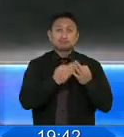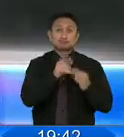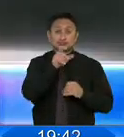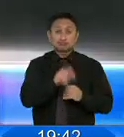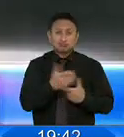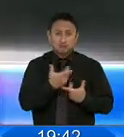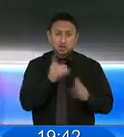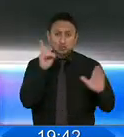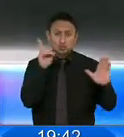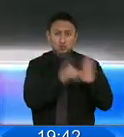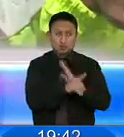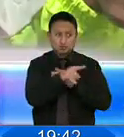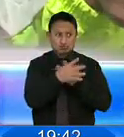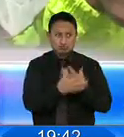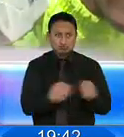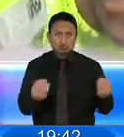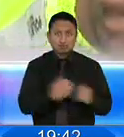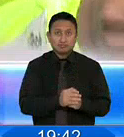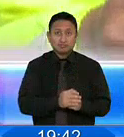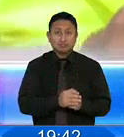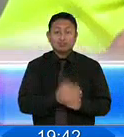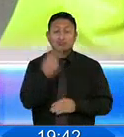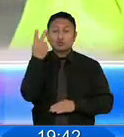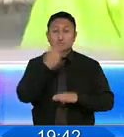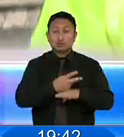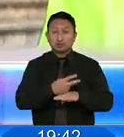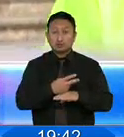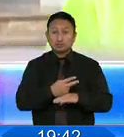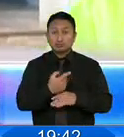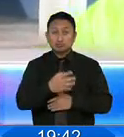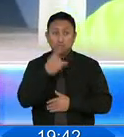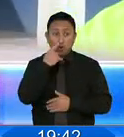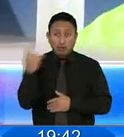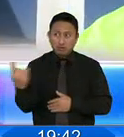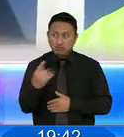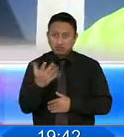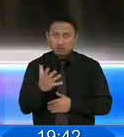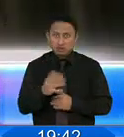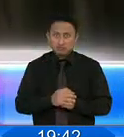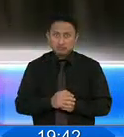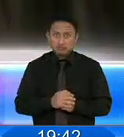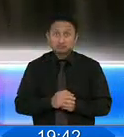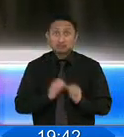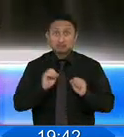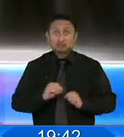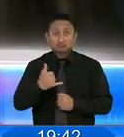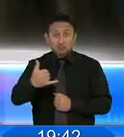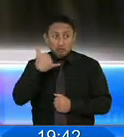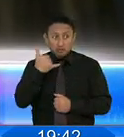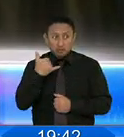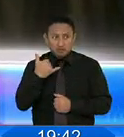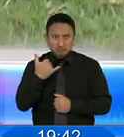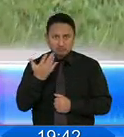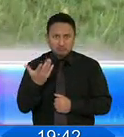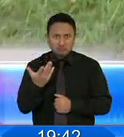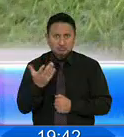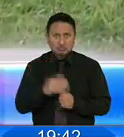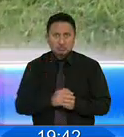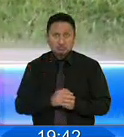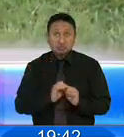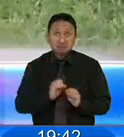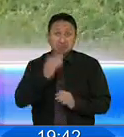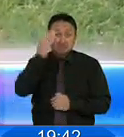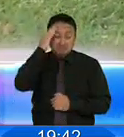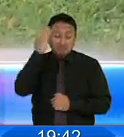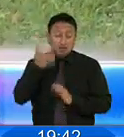denuncia de su desaparición después de 2 días que el hombre no regresó a casa y tampoco respondía al celular. Solo sabían que se fue con